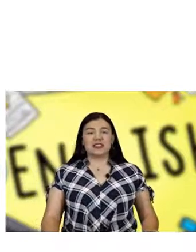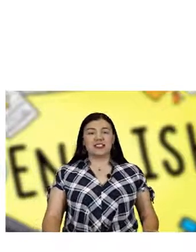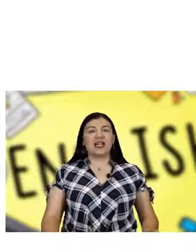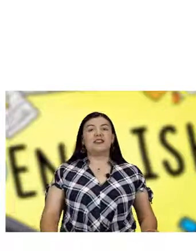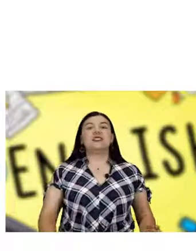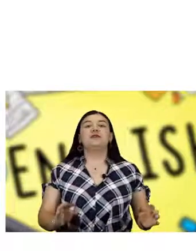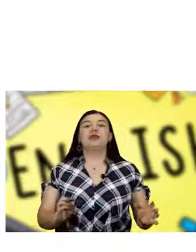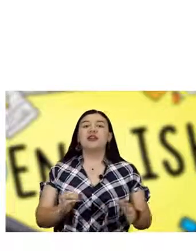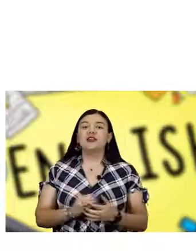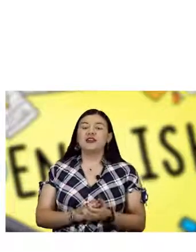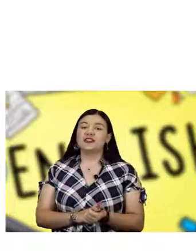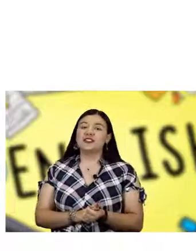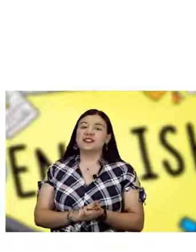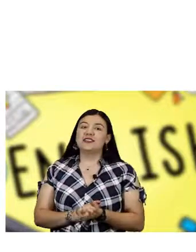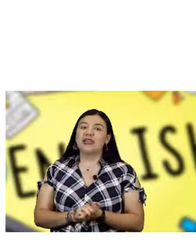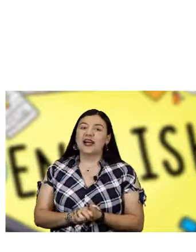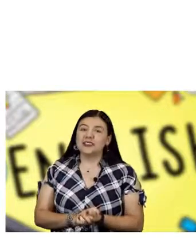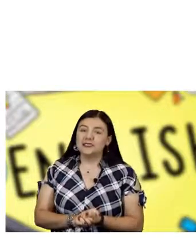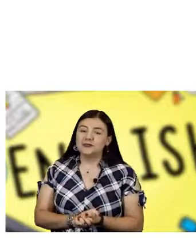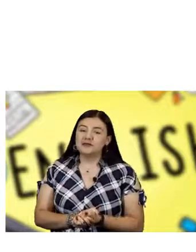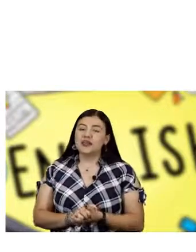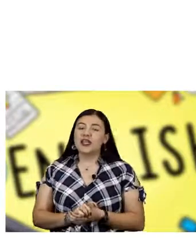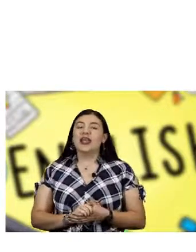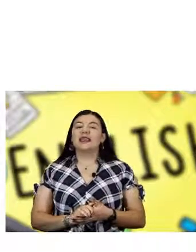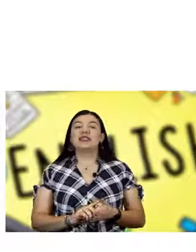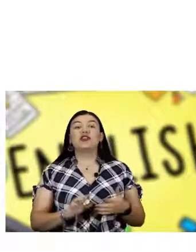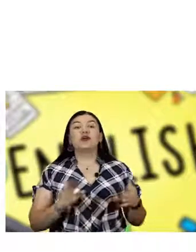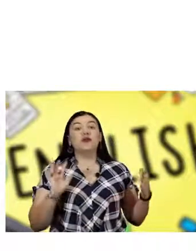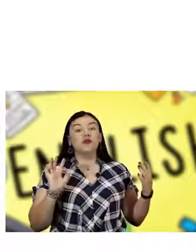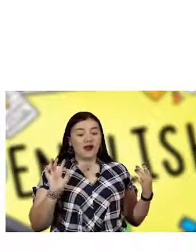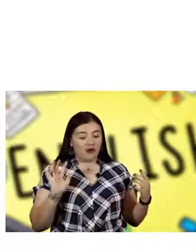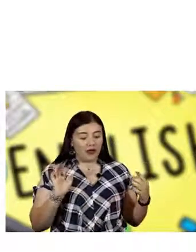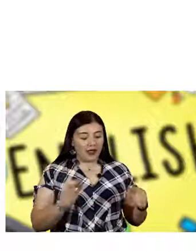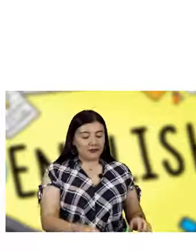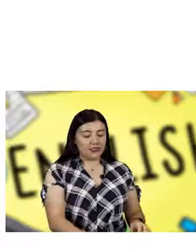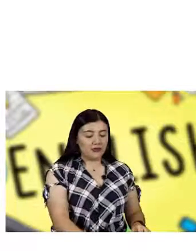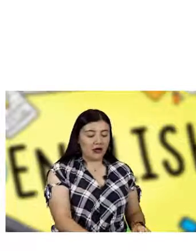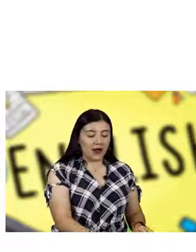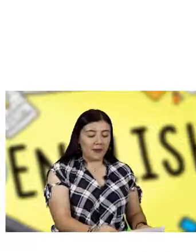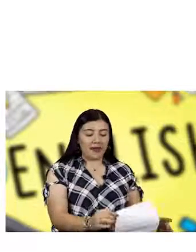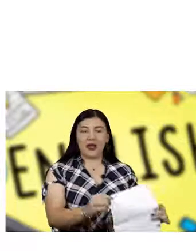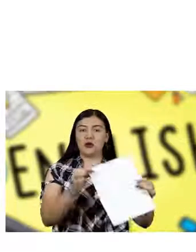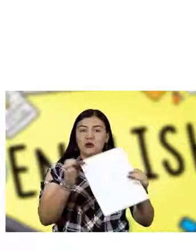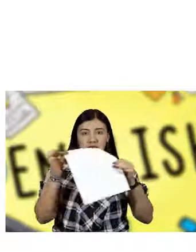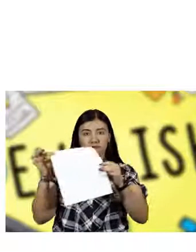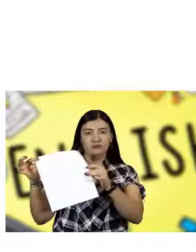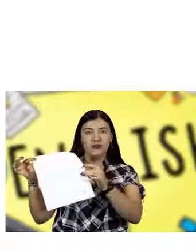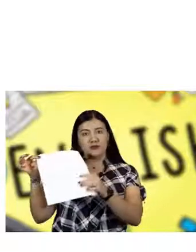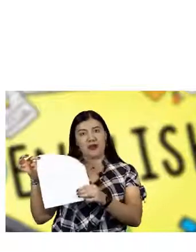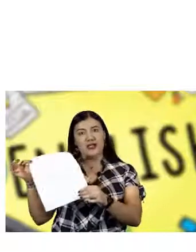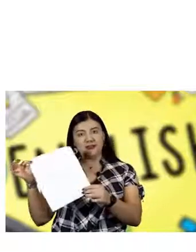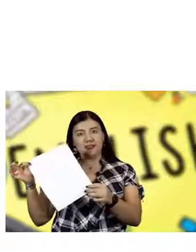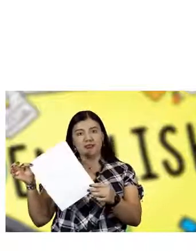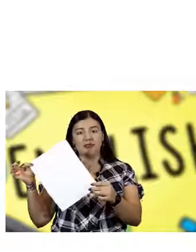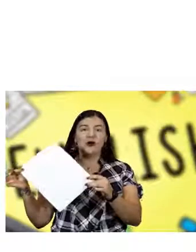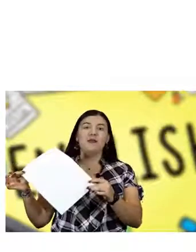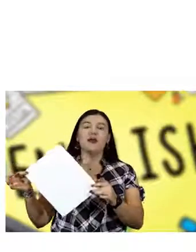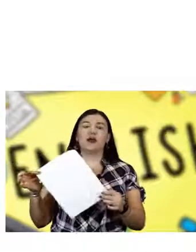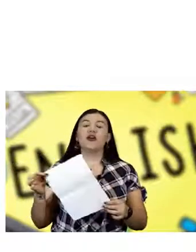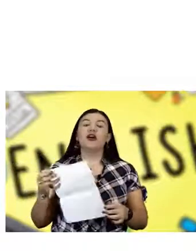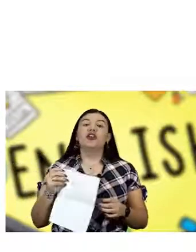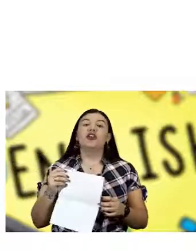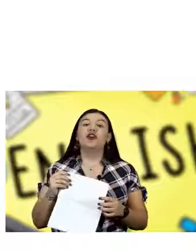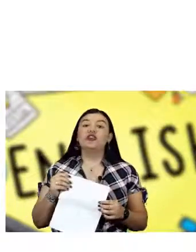niñas, ustedes que están allí viéndonos desde casa, es que tomen una hoja, ¿sí? Una hoja en blanco, normal, ¿sí? Una